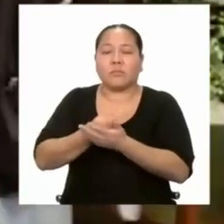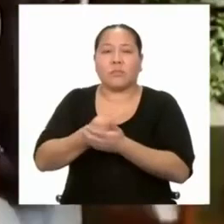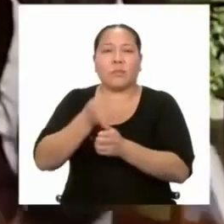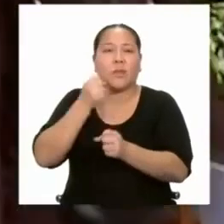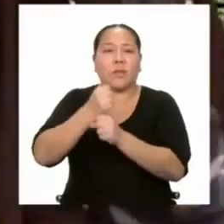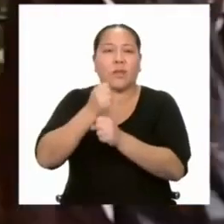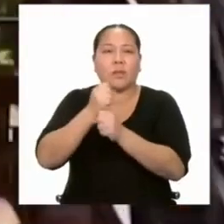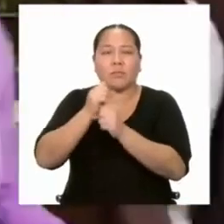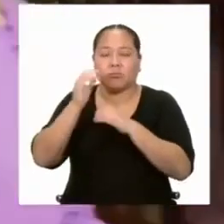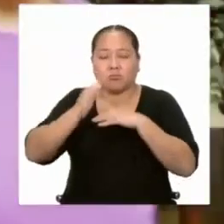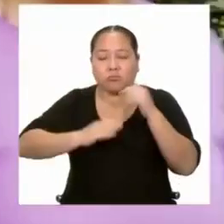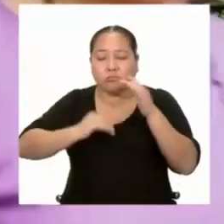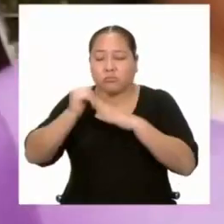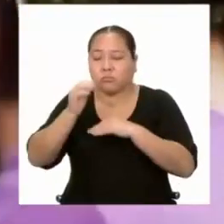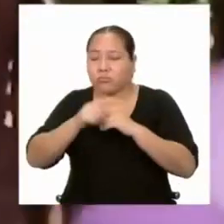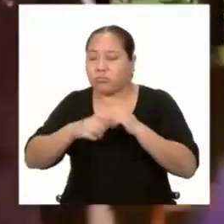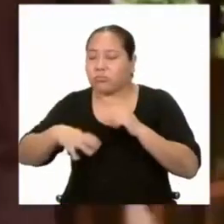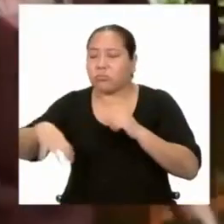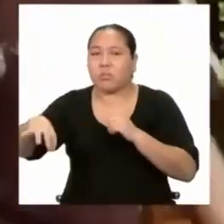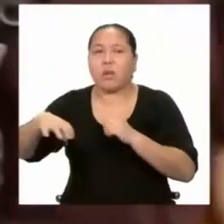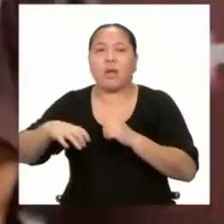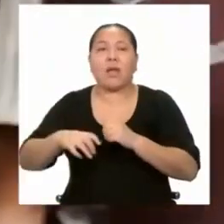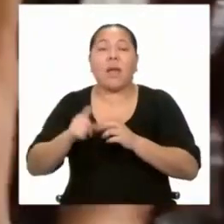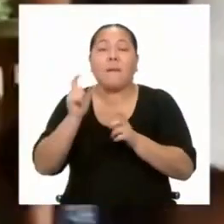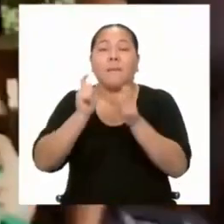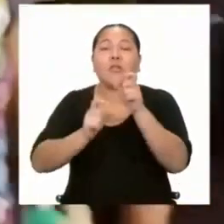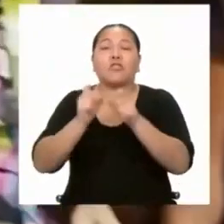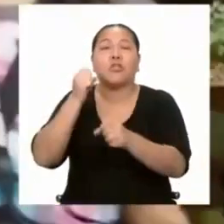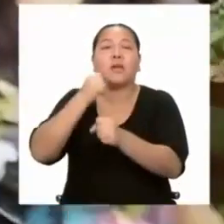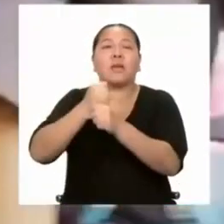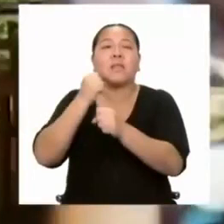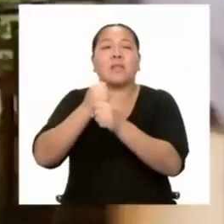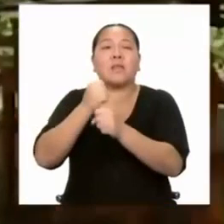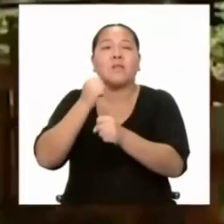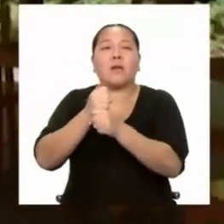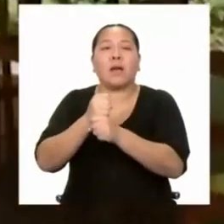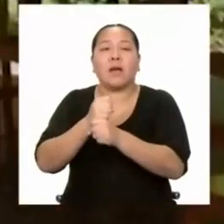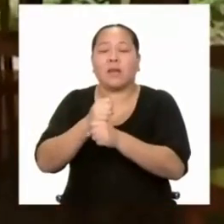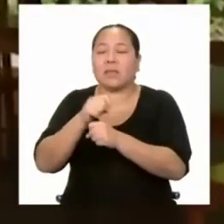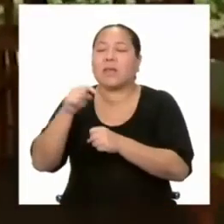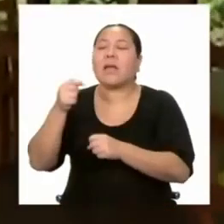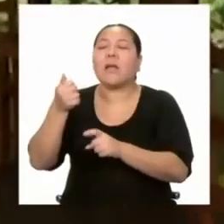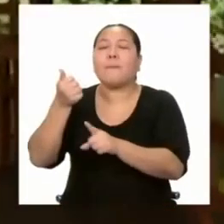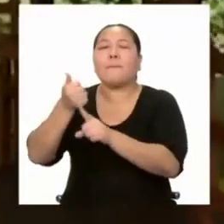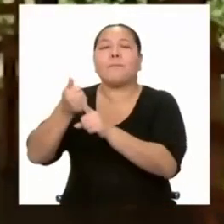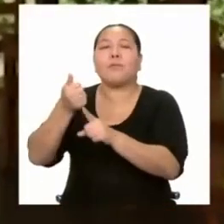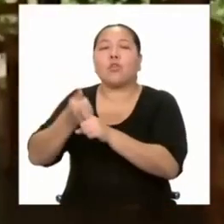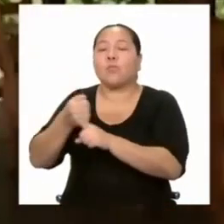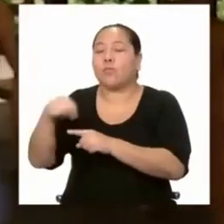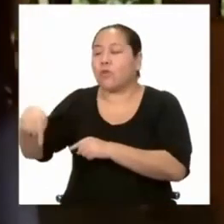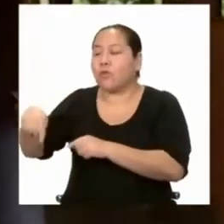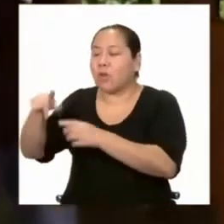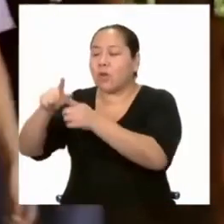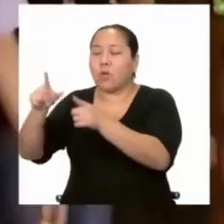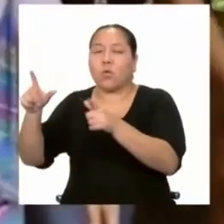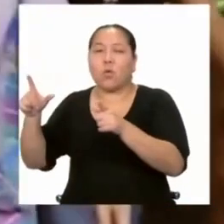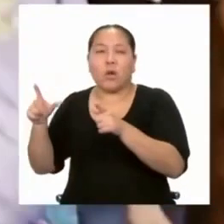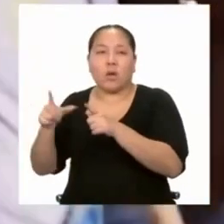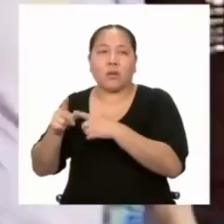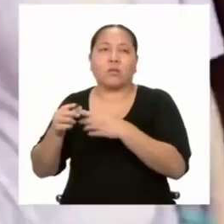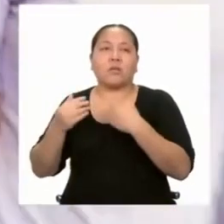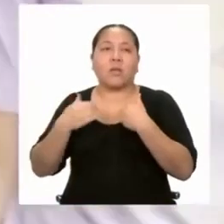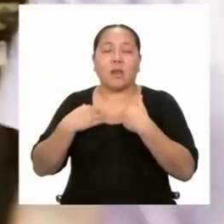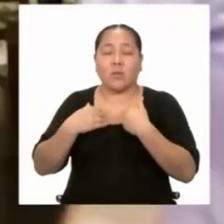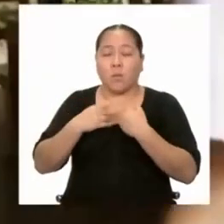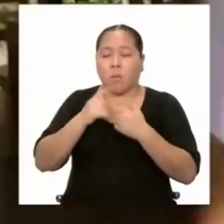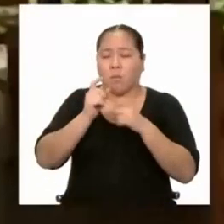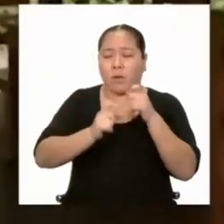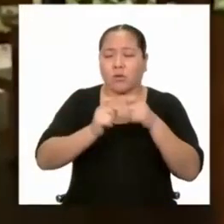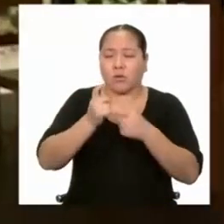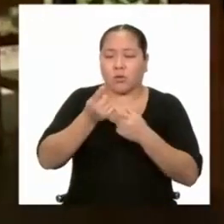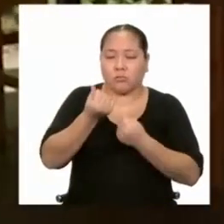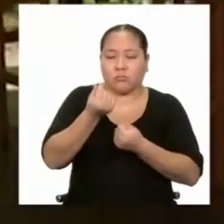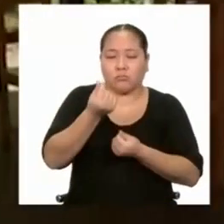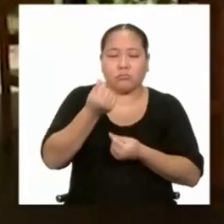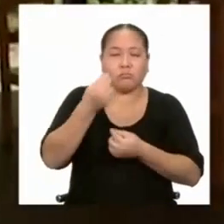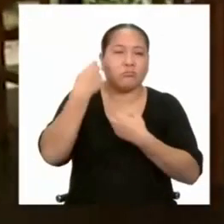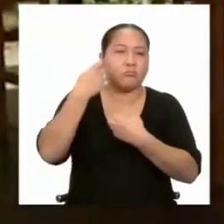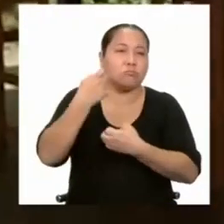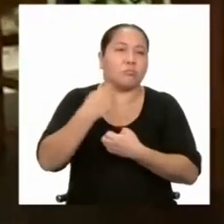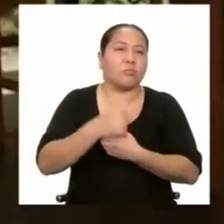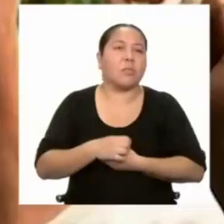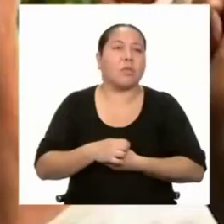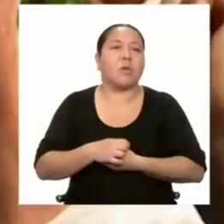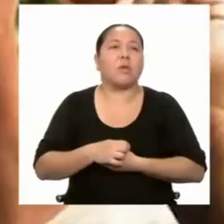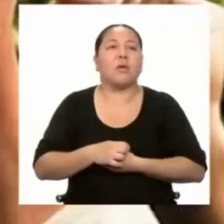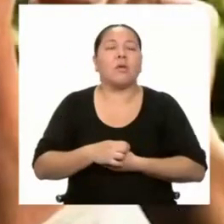El personal de Posada Amazonas debe de ser de la comunidad. Tenemos gente en contabilidad, en recursos